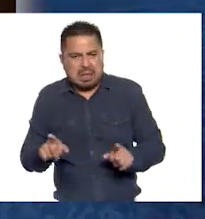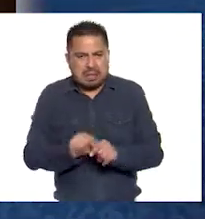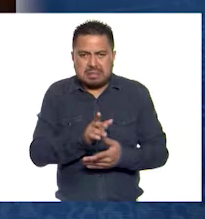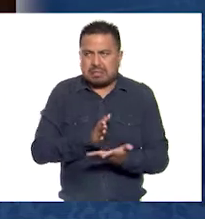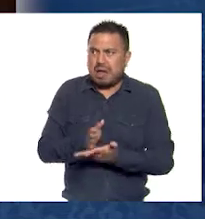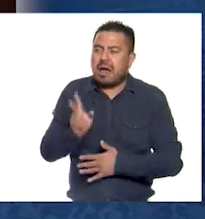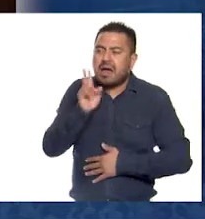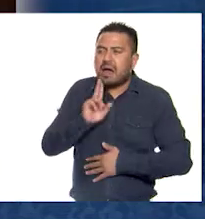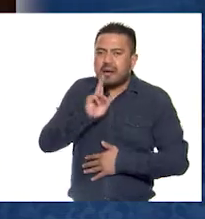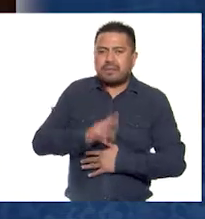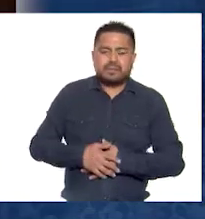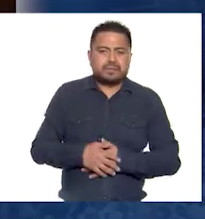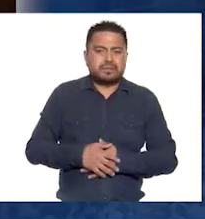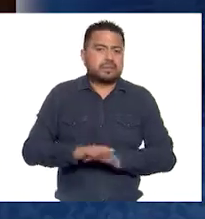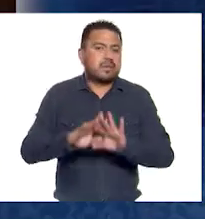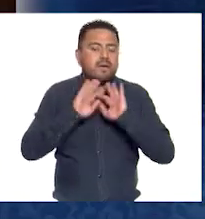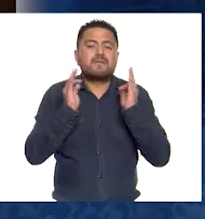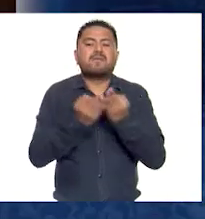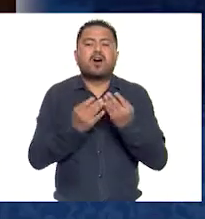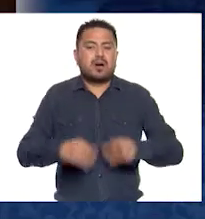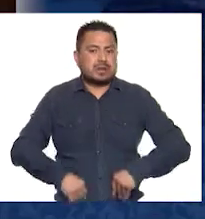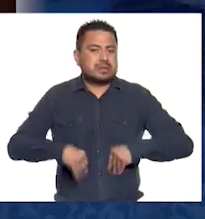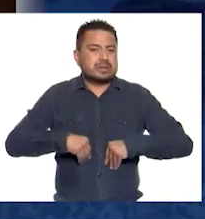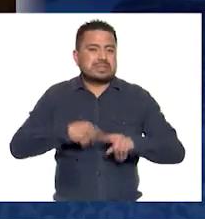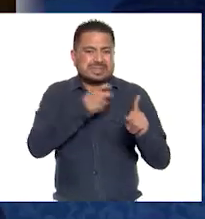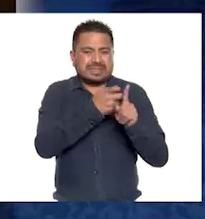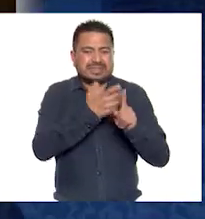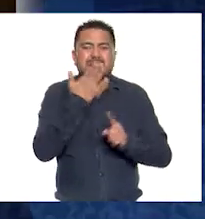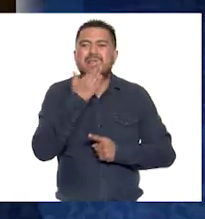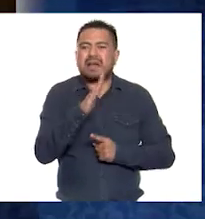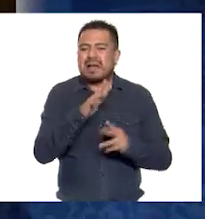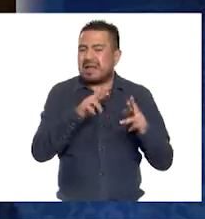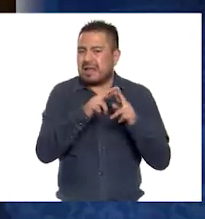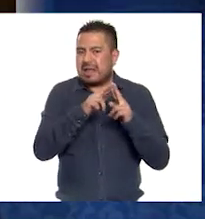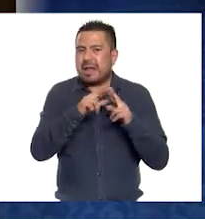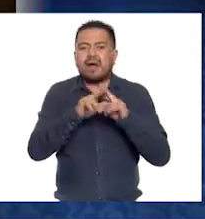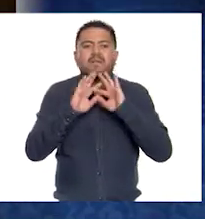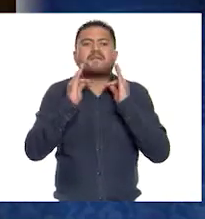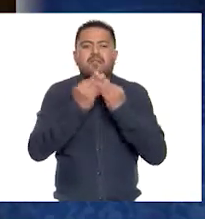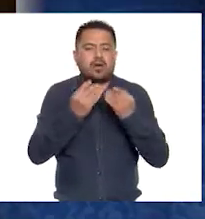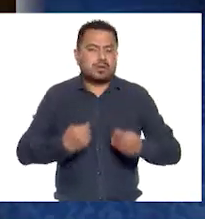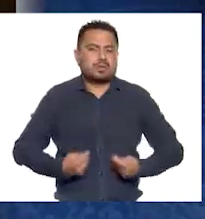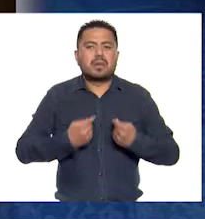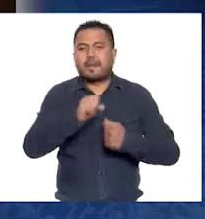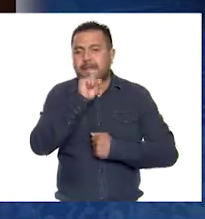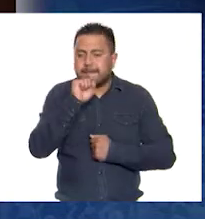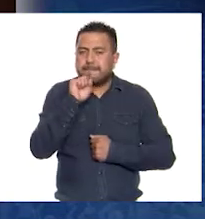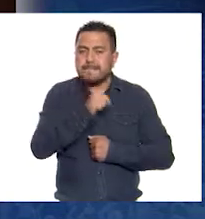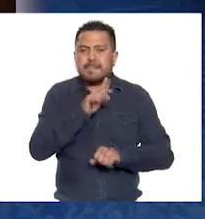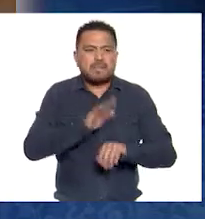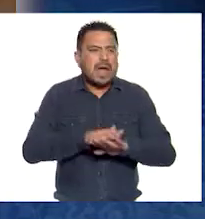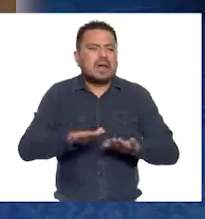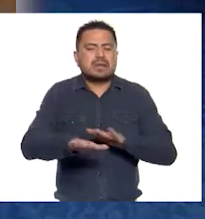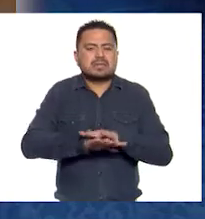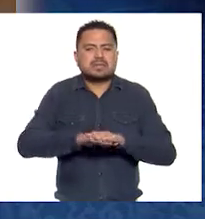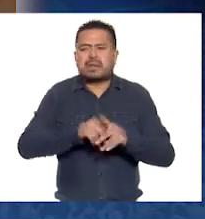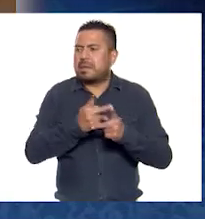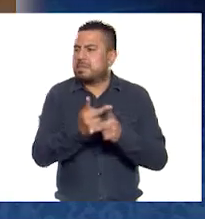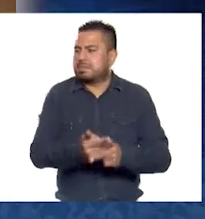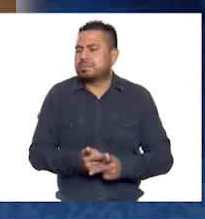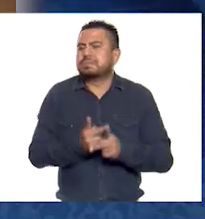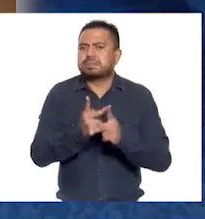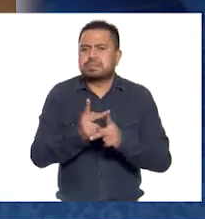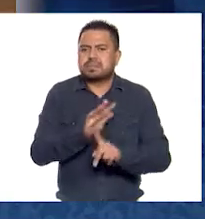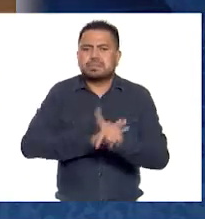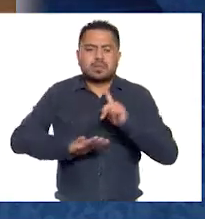Vemos que la forma de vida del Islam, ¿no? El Islam es una religión, pero también una forma de vida. Es una forma básicamente pacífica, ¿no?